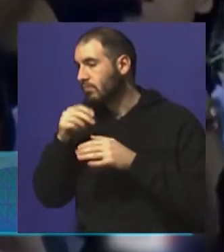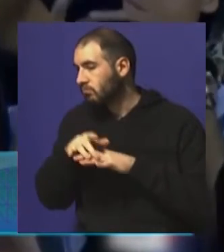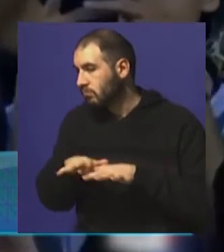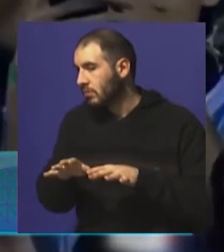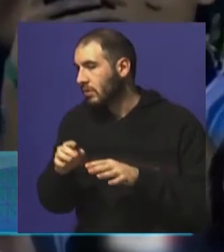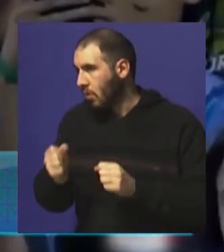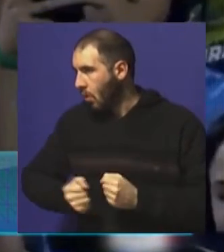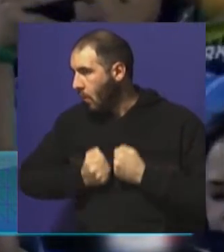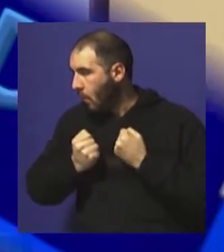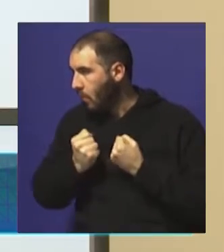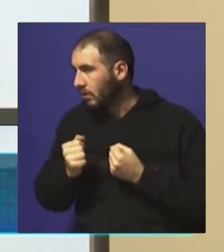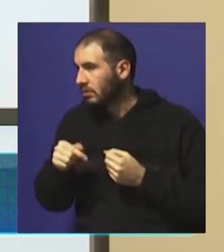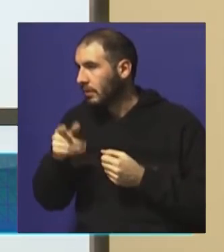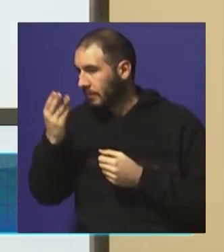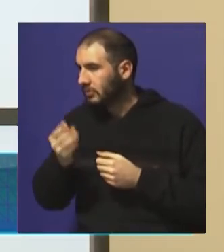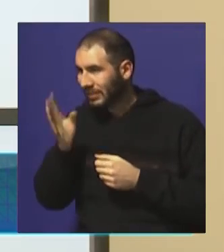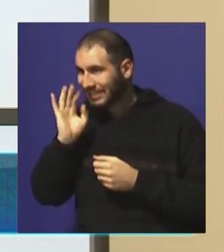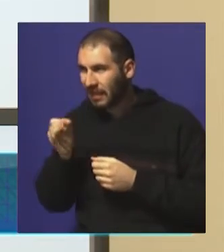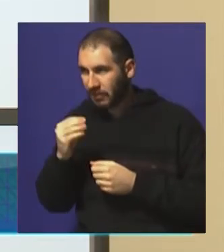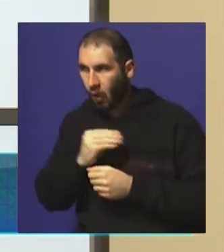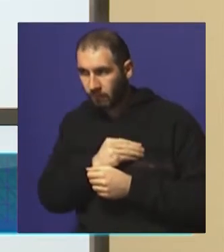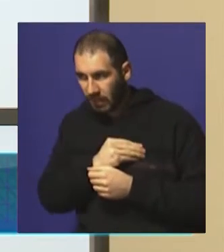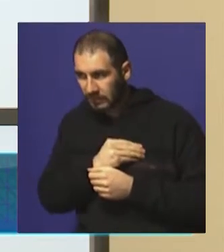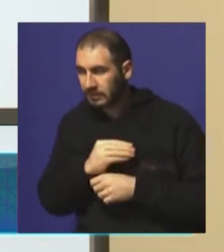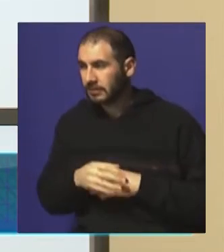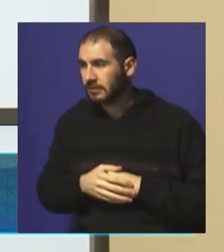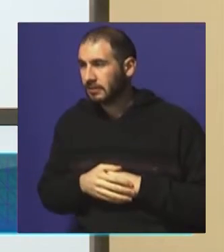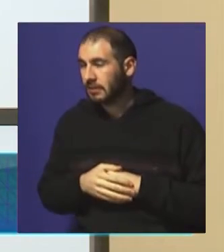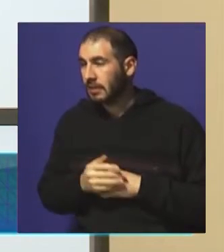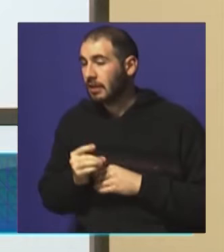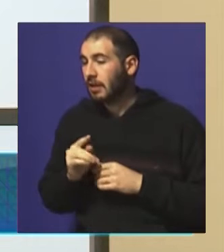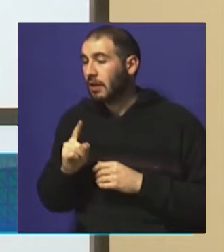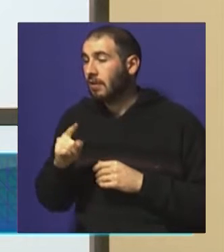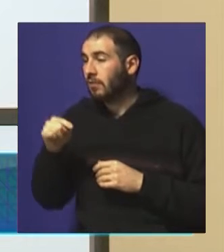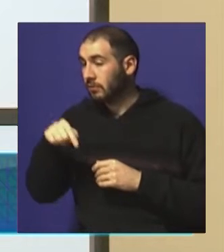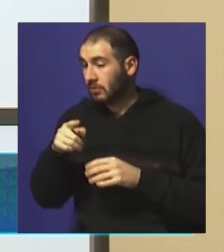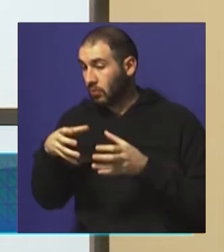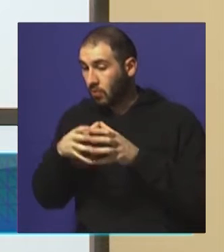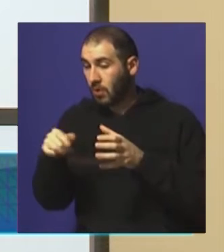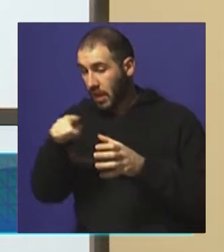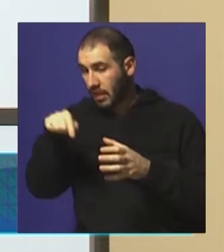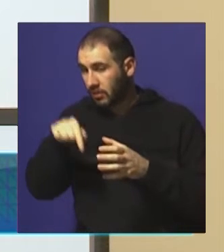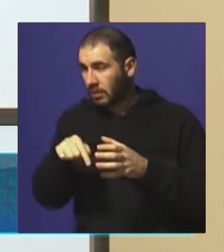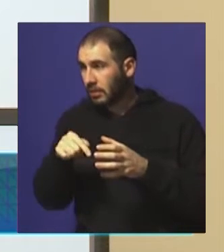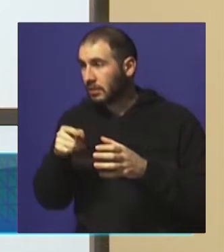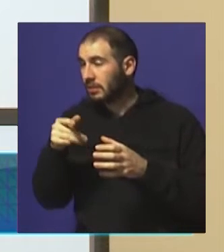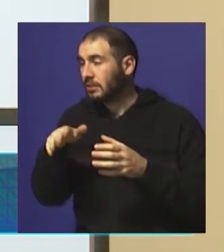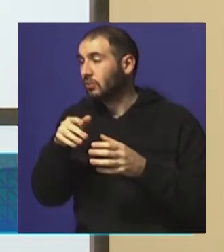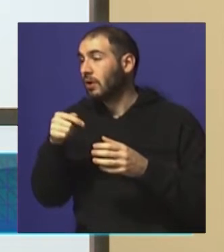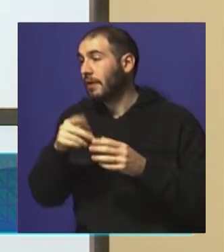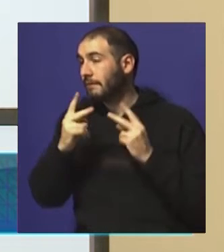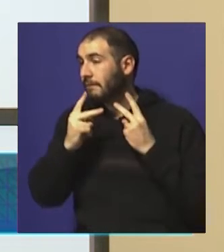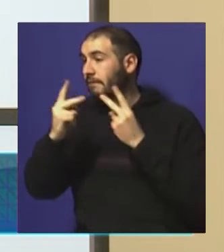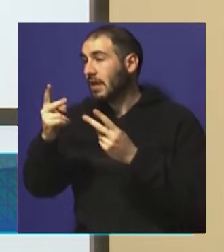mucha firmeza, de una fuente muy cercana, muy segura, de que en un momento en el cual ellos estaban en el lobby del hotel, después del viaje